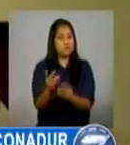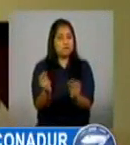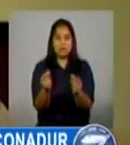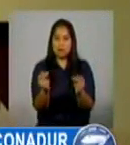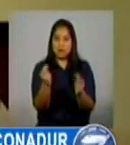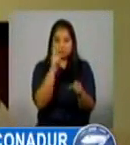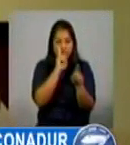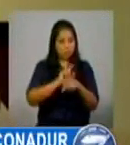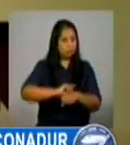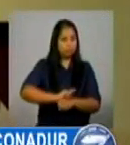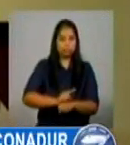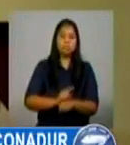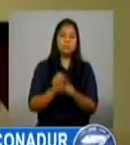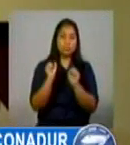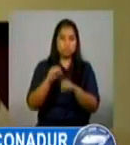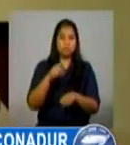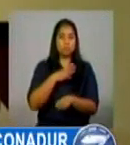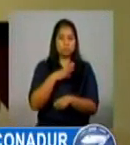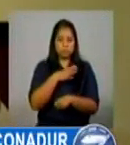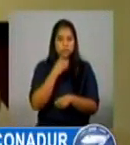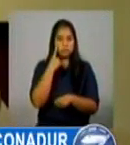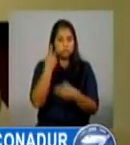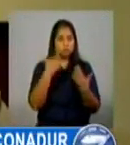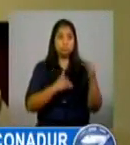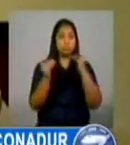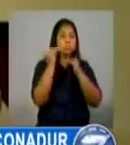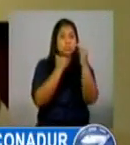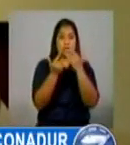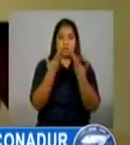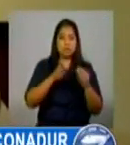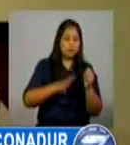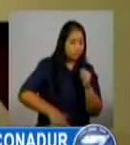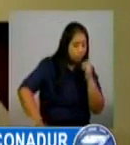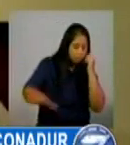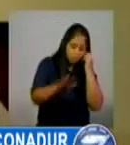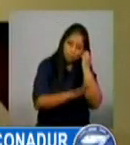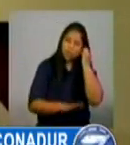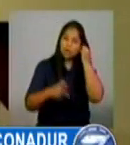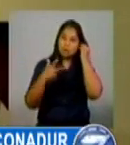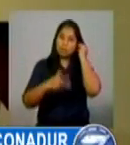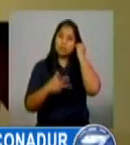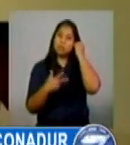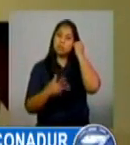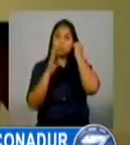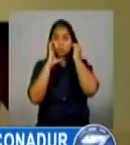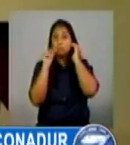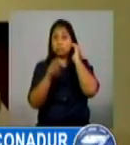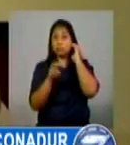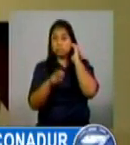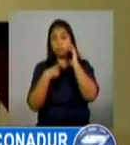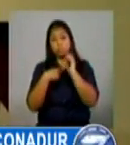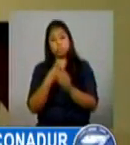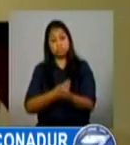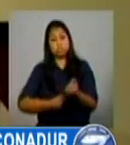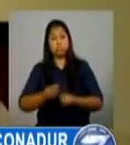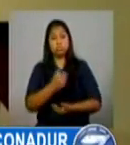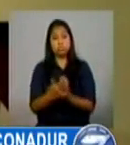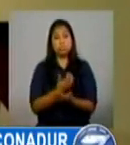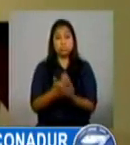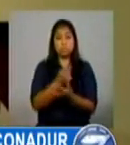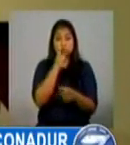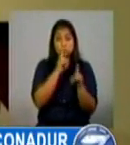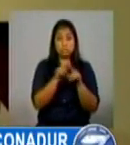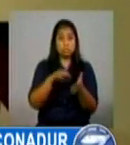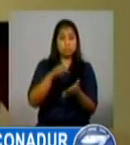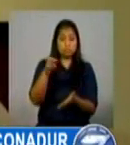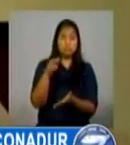más rápidos y podamos tener obras en todo el país, porque necesitamos reactivar la economía del país a través